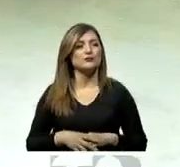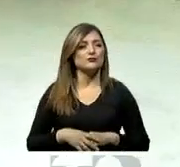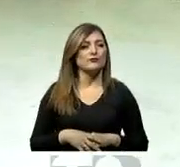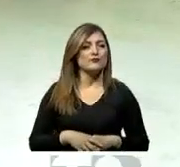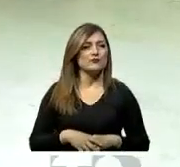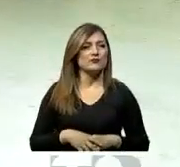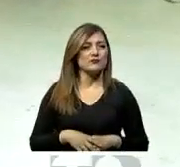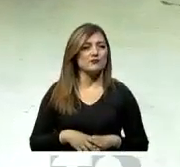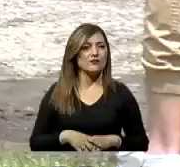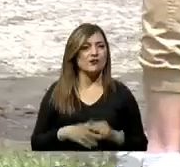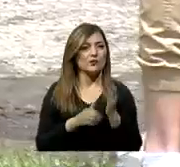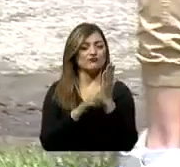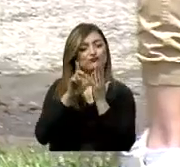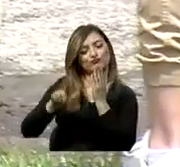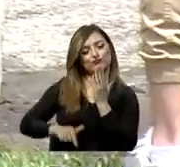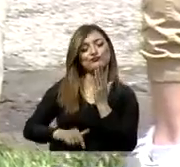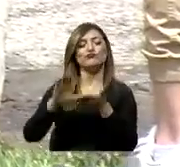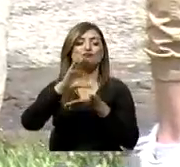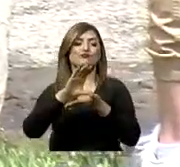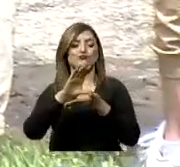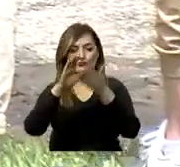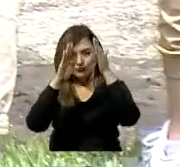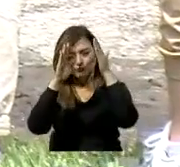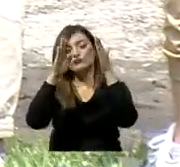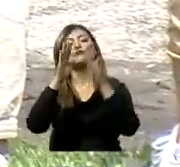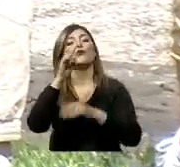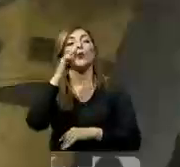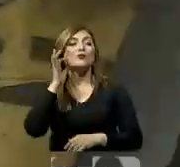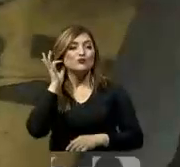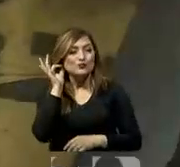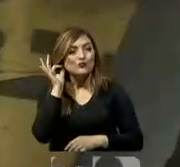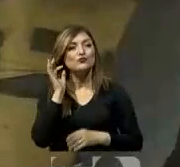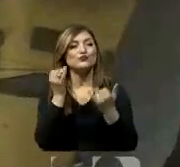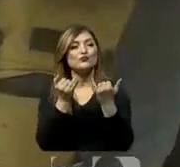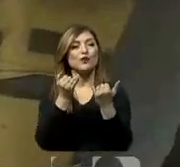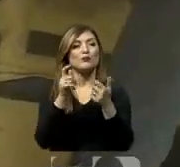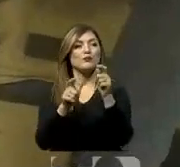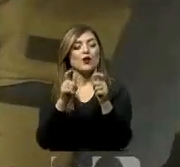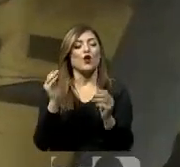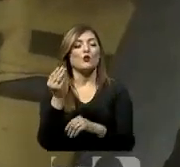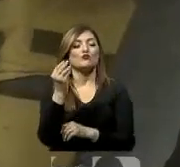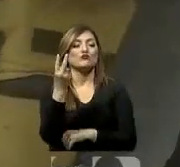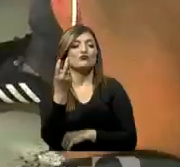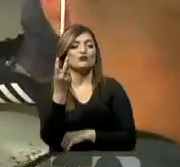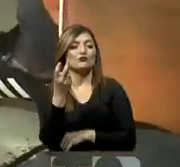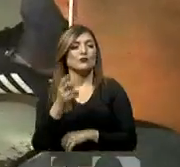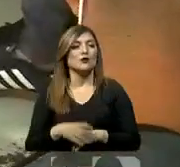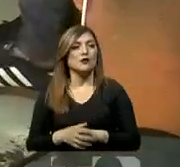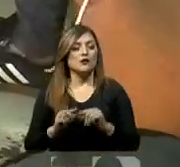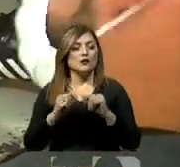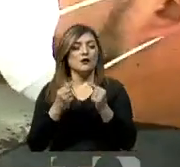de Salud, cuentan con un centro de atención para menores y mujeres y actualmente tienen a 12 pacientes, pero también cuentan con